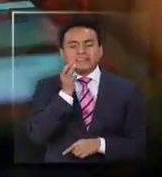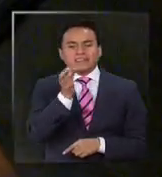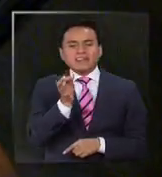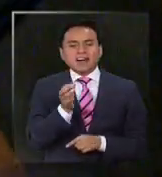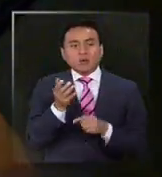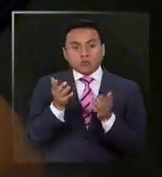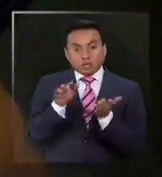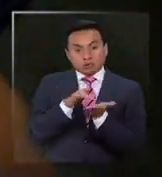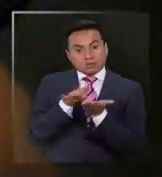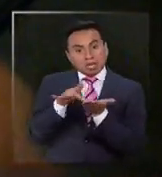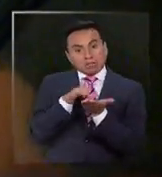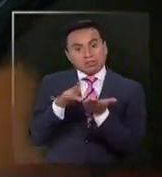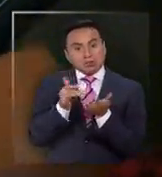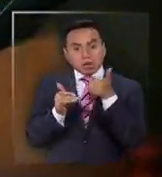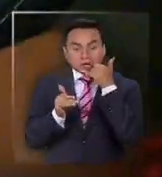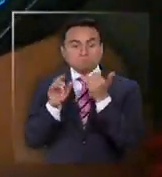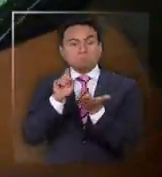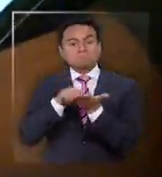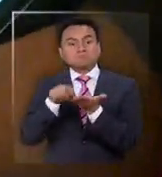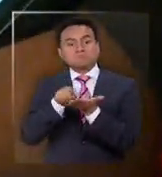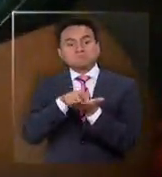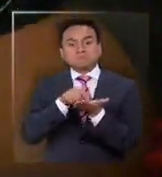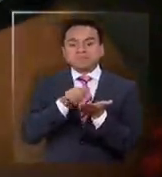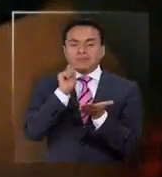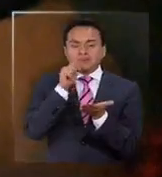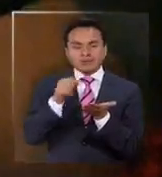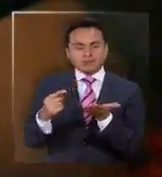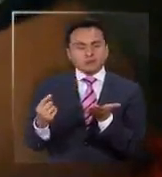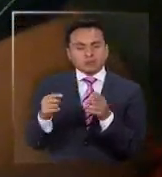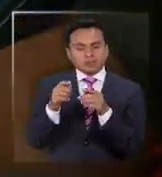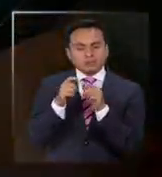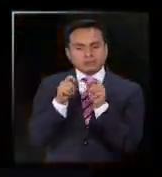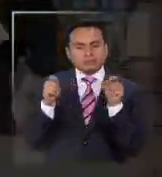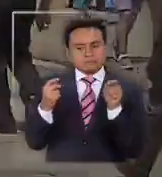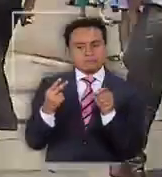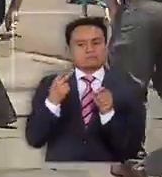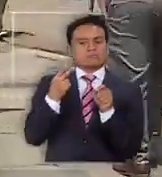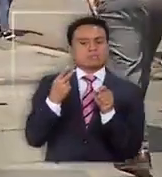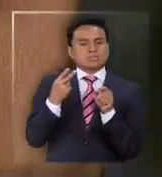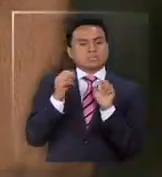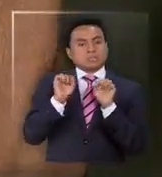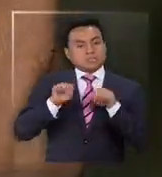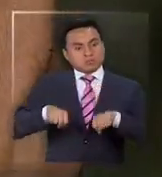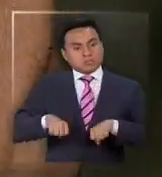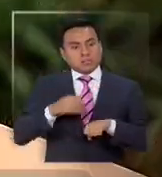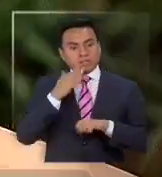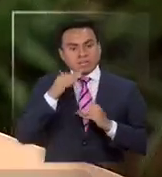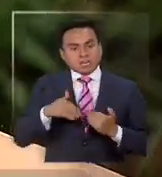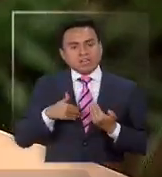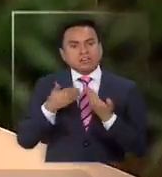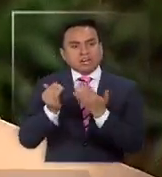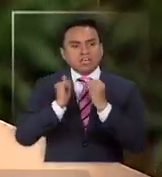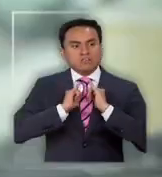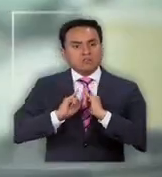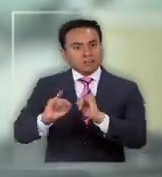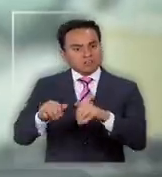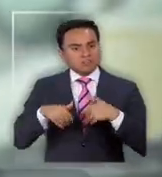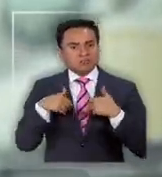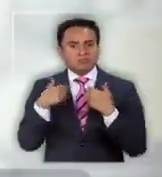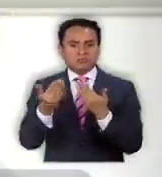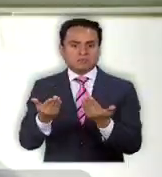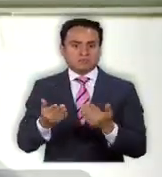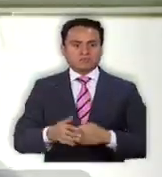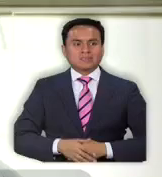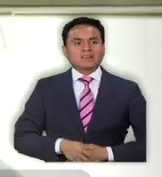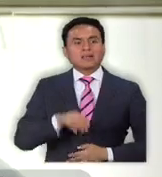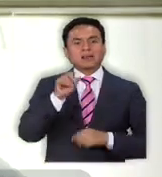un uso cotidiano del celular para estar expuestos y también dispuestos a entregar información.